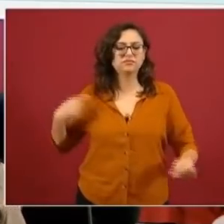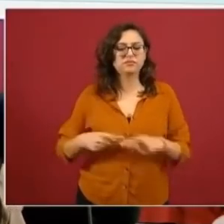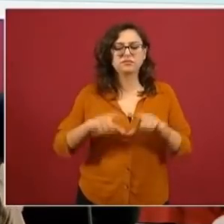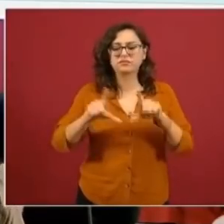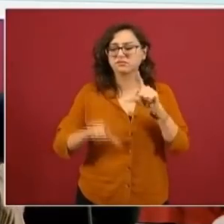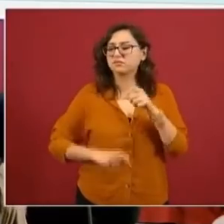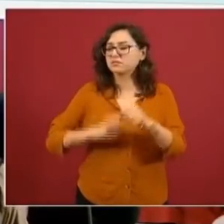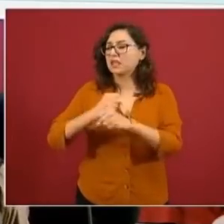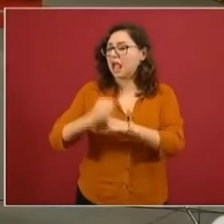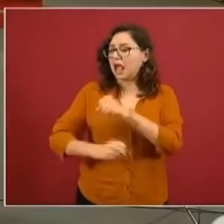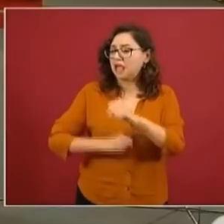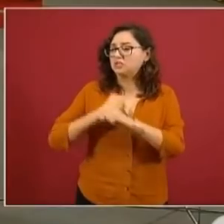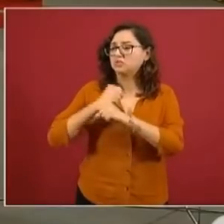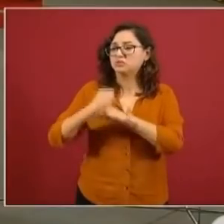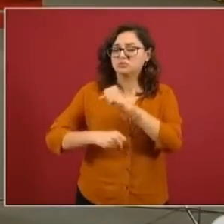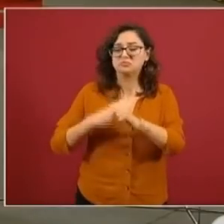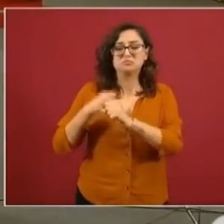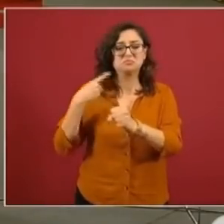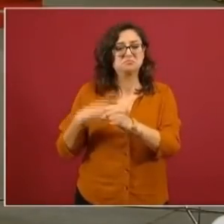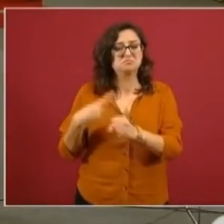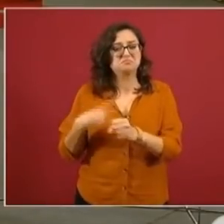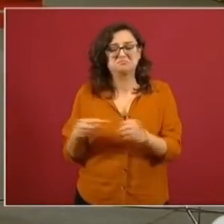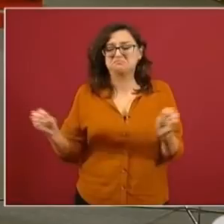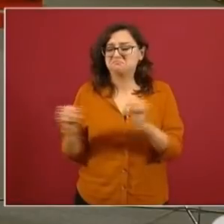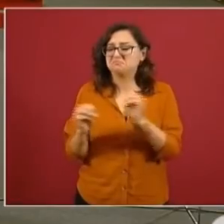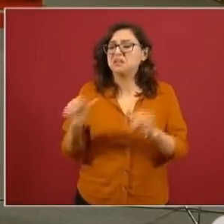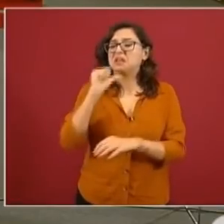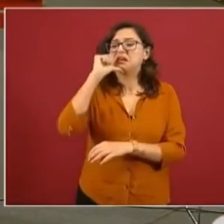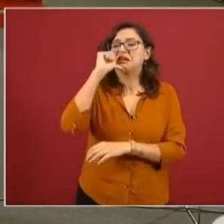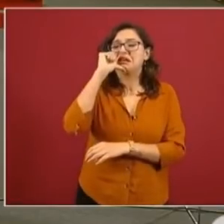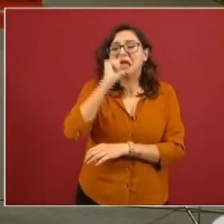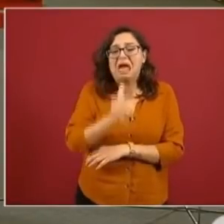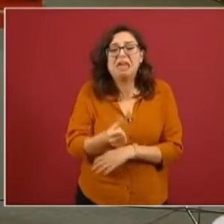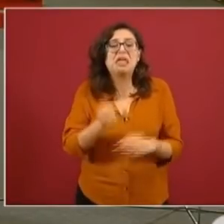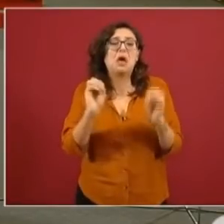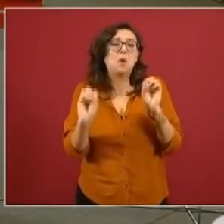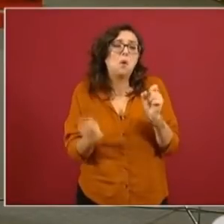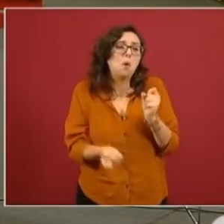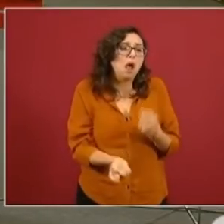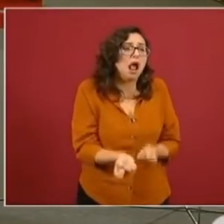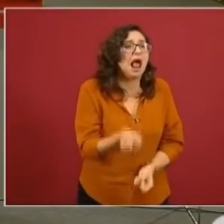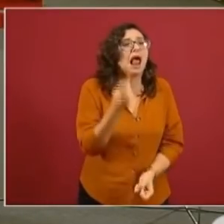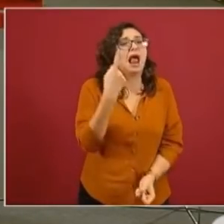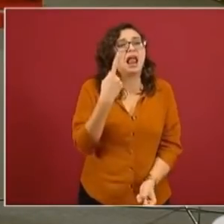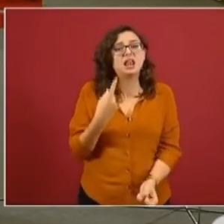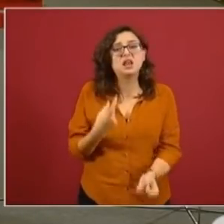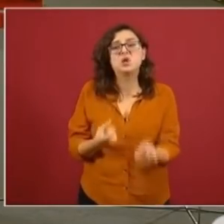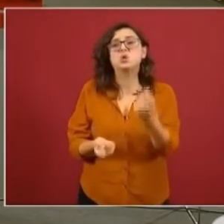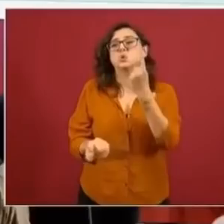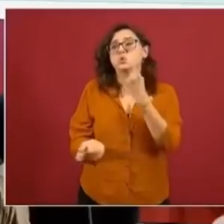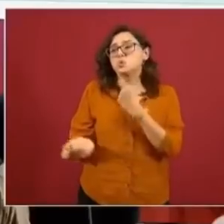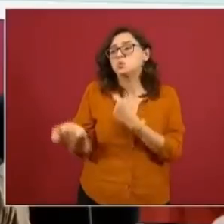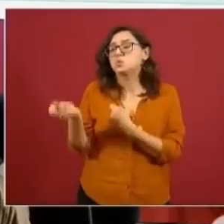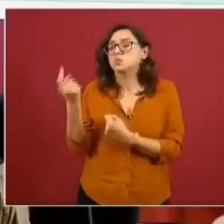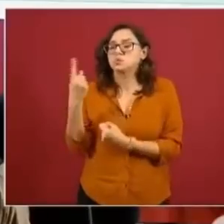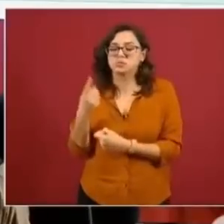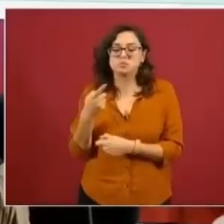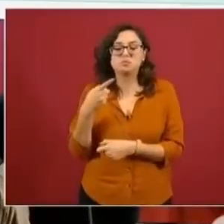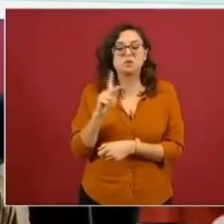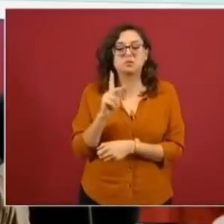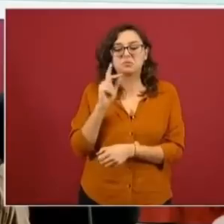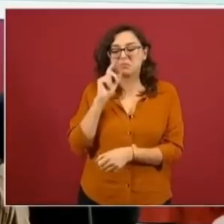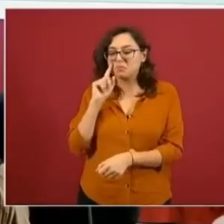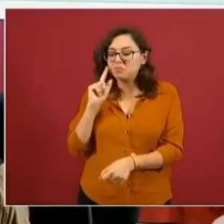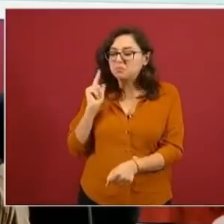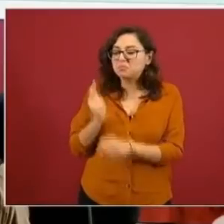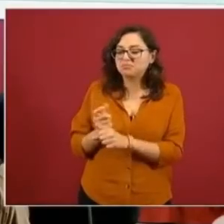varios años sin presentar casos de sarampión, y los pocos que se han presentado, pues se ha llegado afortunadamente a identificar